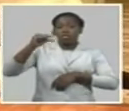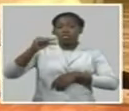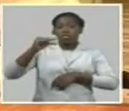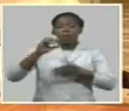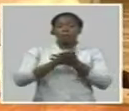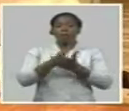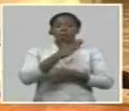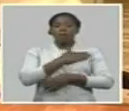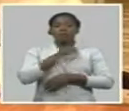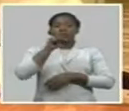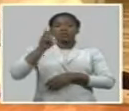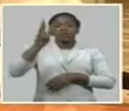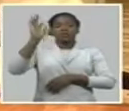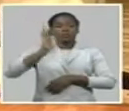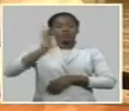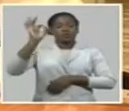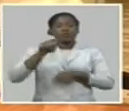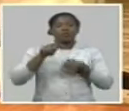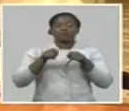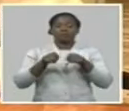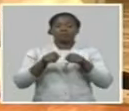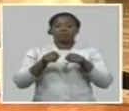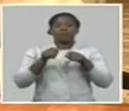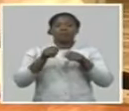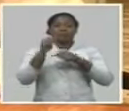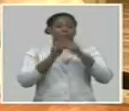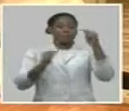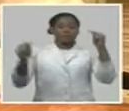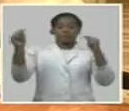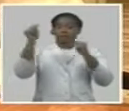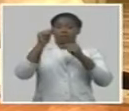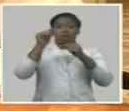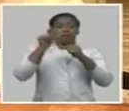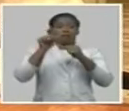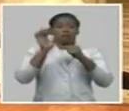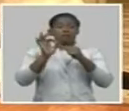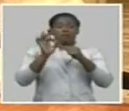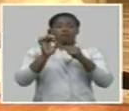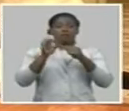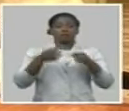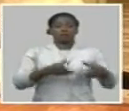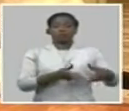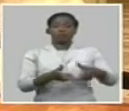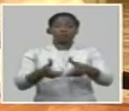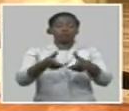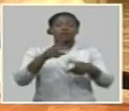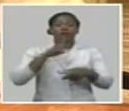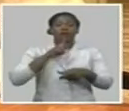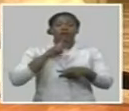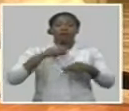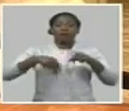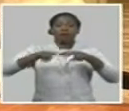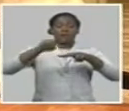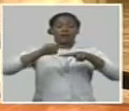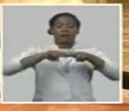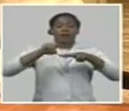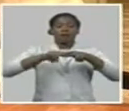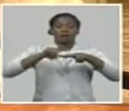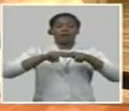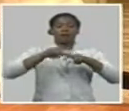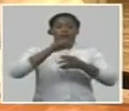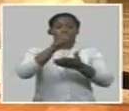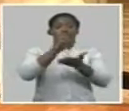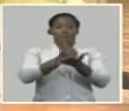mayo las principales cuencas que abastecen la capital de las cinco cuencas hay